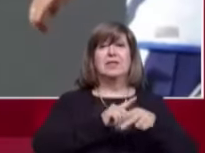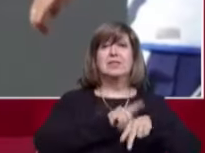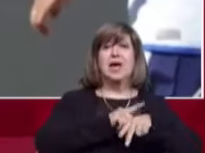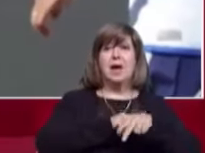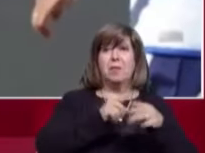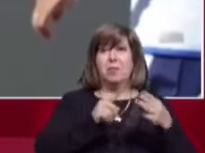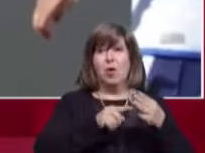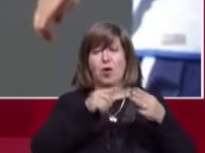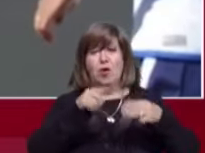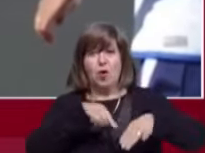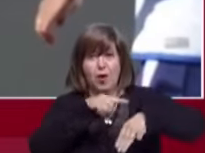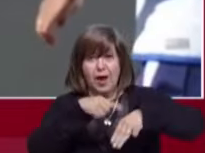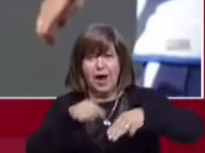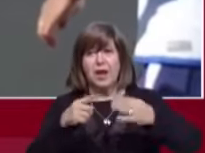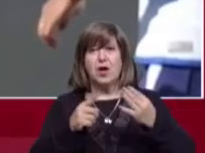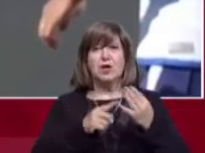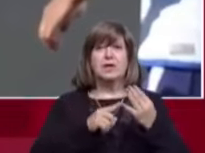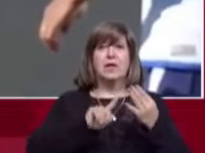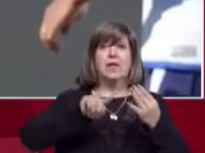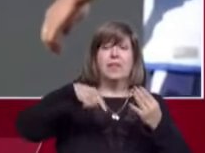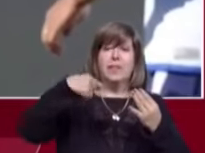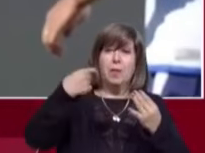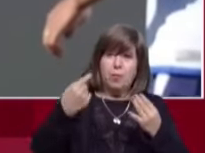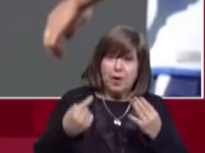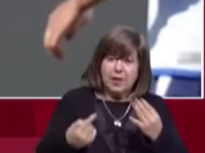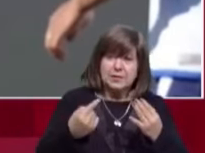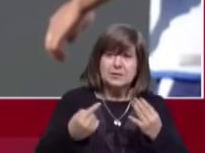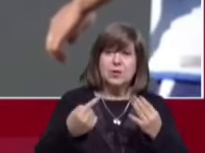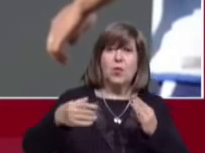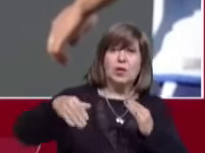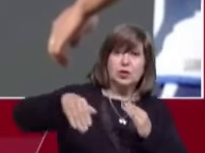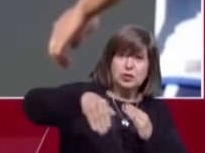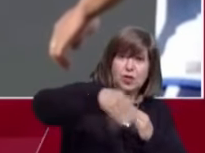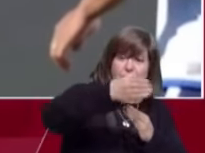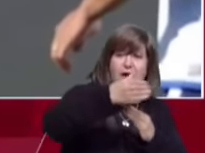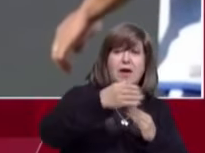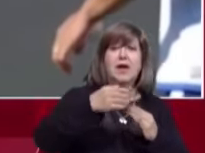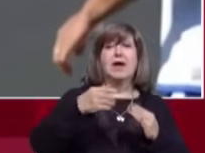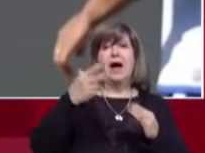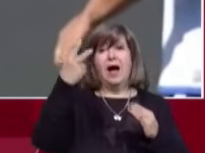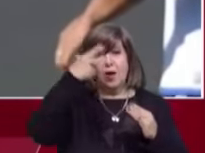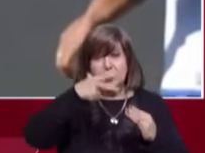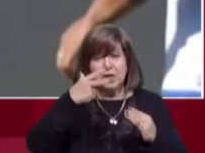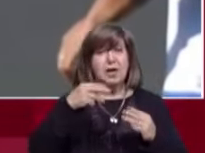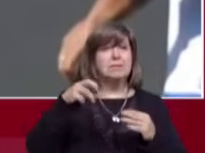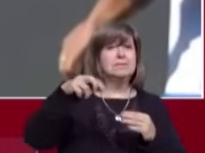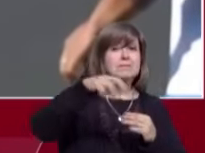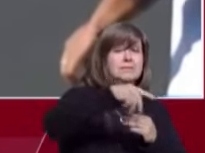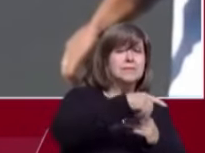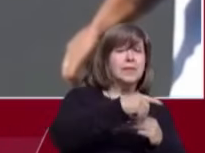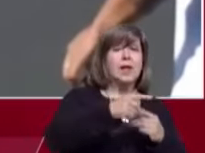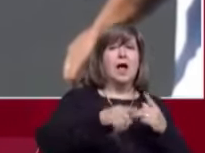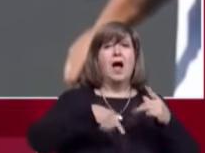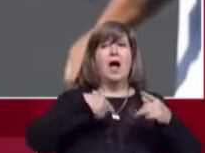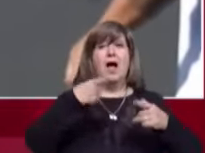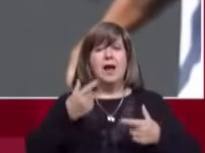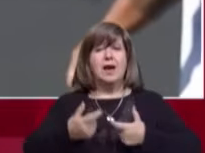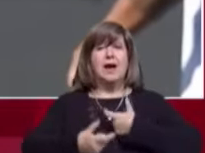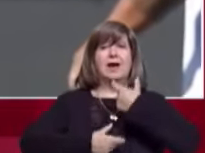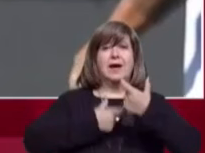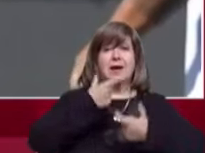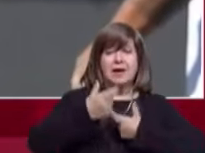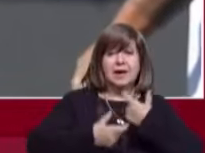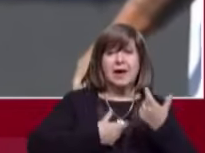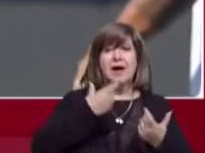denunciados la conducta observada por la denunciante Al momento de salir de la habitación y hacer abandono el hotel el tono jocoso que caracterice el inicio de la